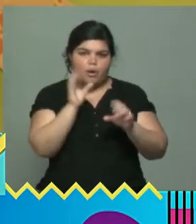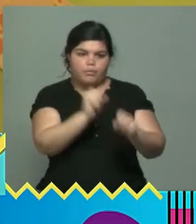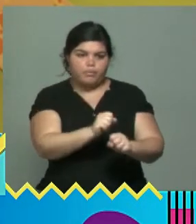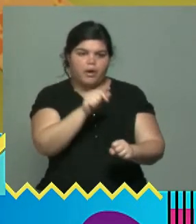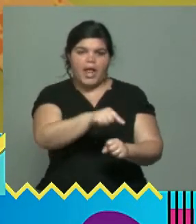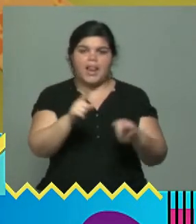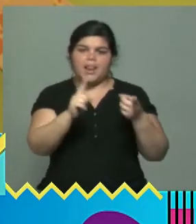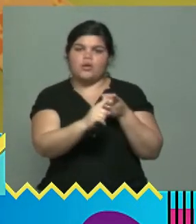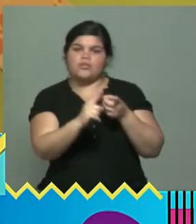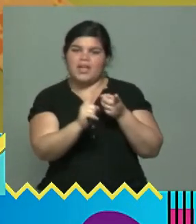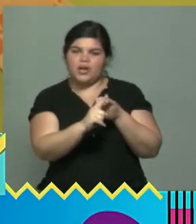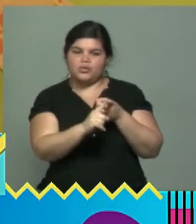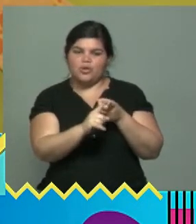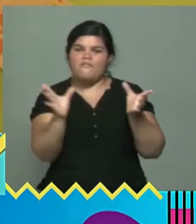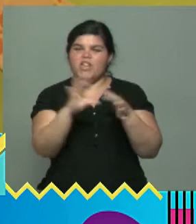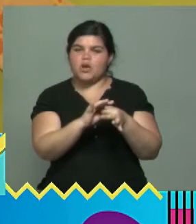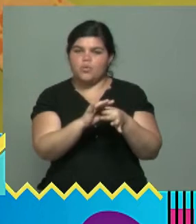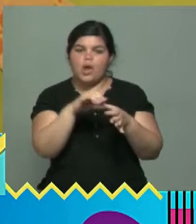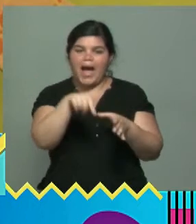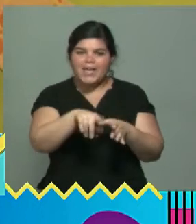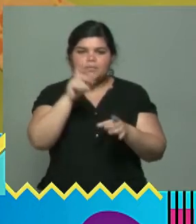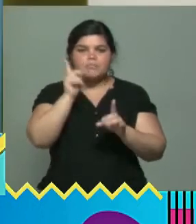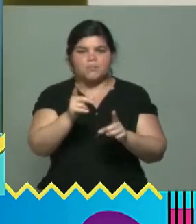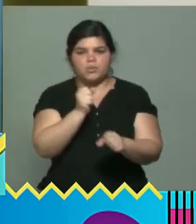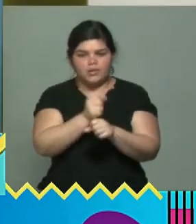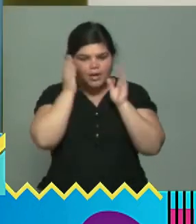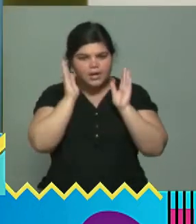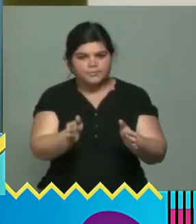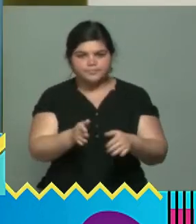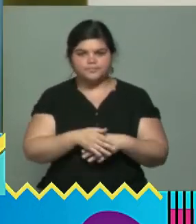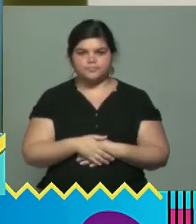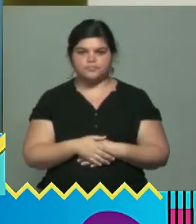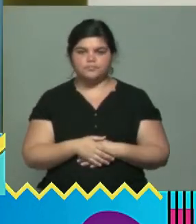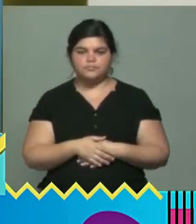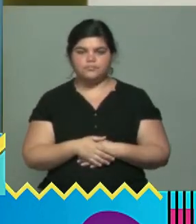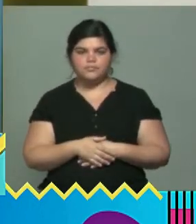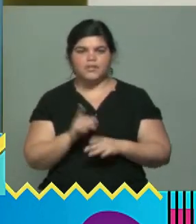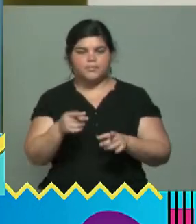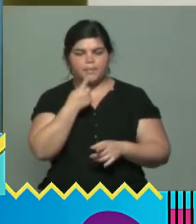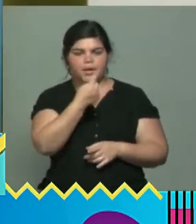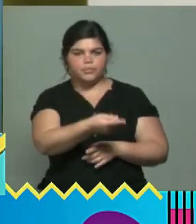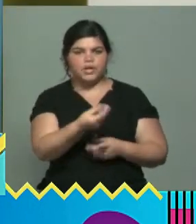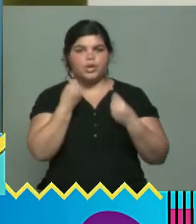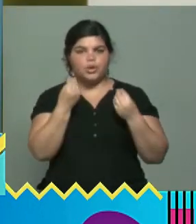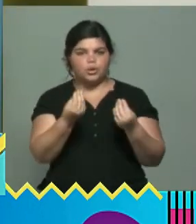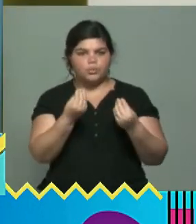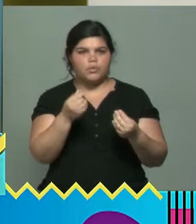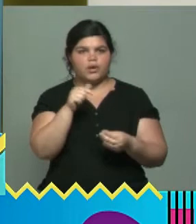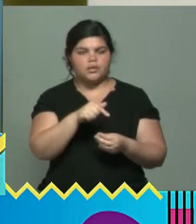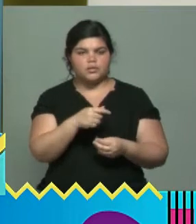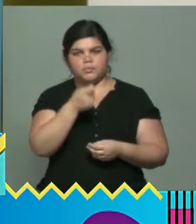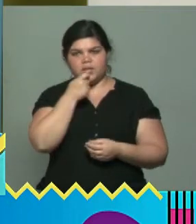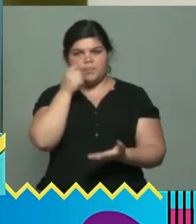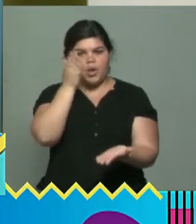familia con ese niño, es con lo que se debe trabajar. Le quería preguntar a Daniela cómo se agotan las instancias, ¿no? En esto de, bueno, hay un